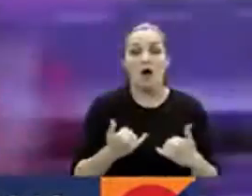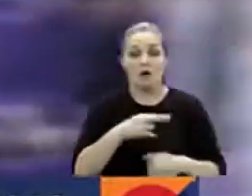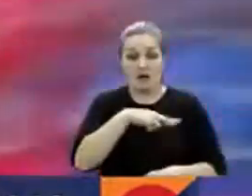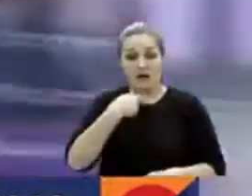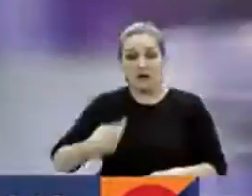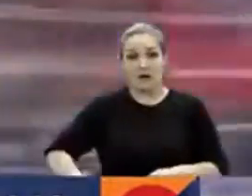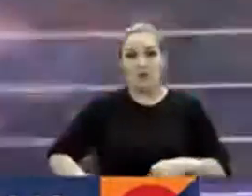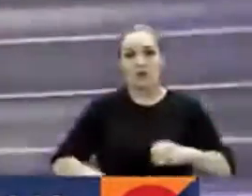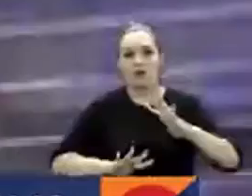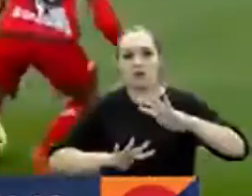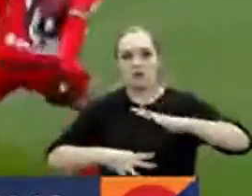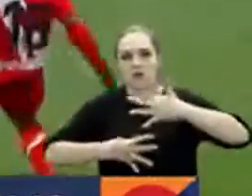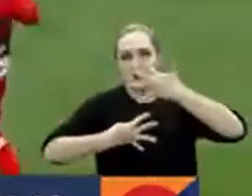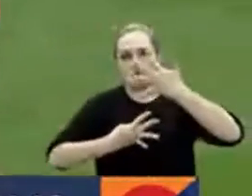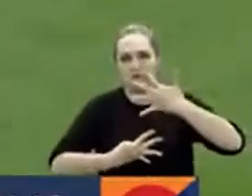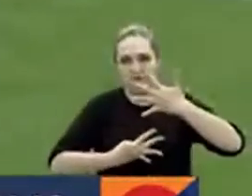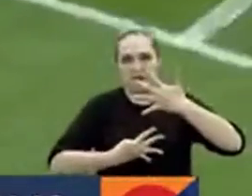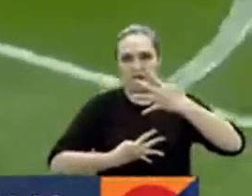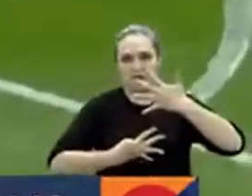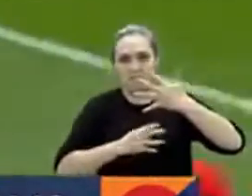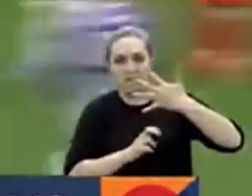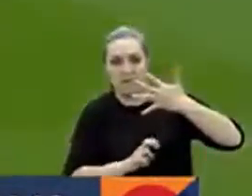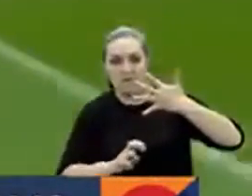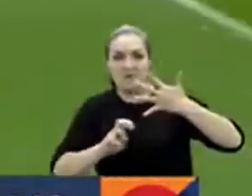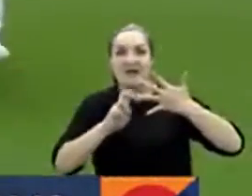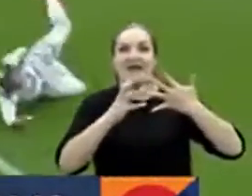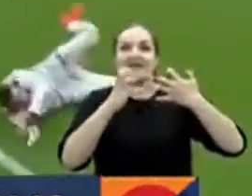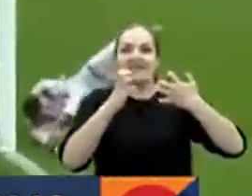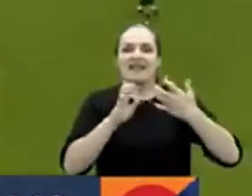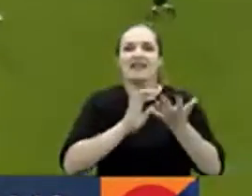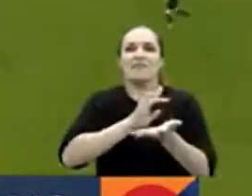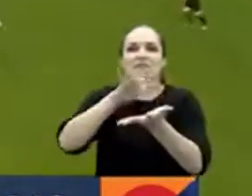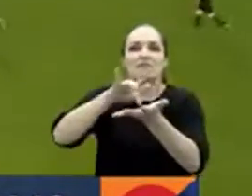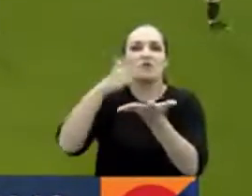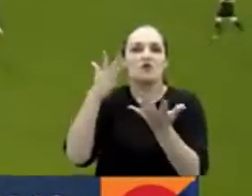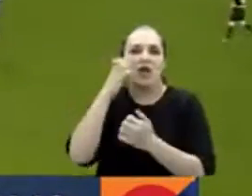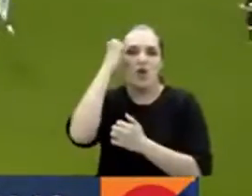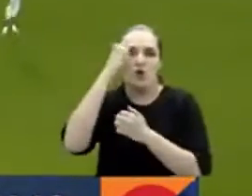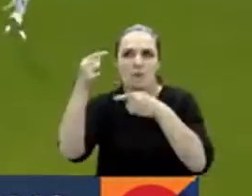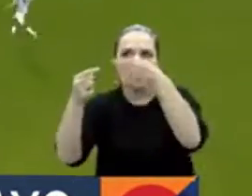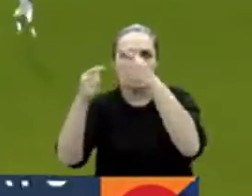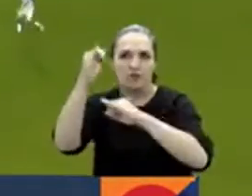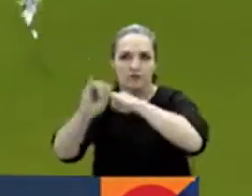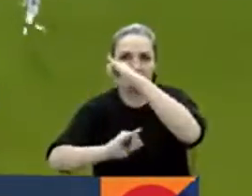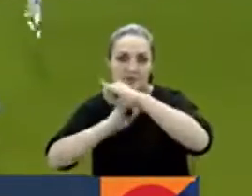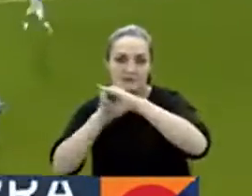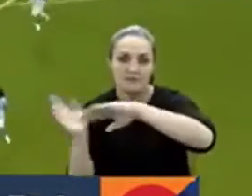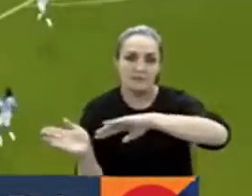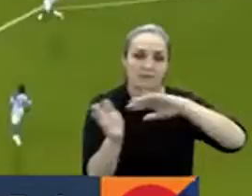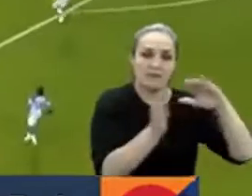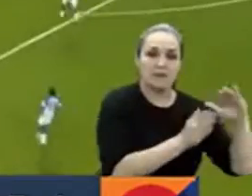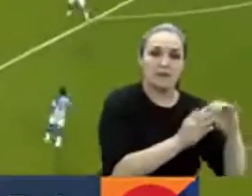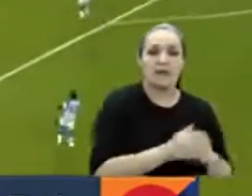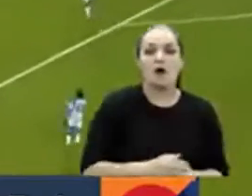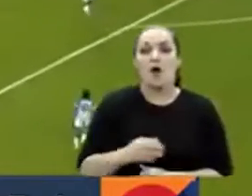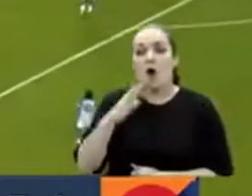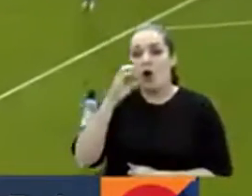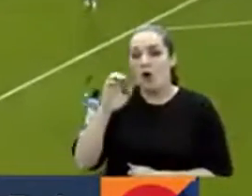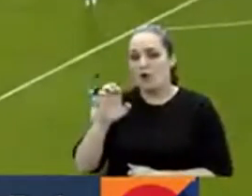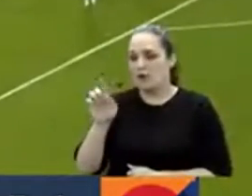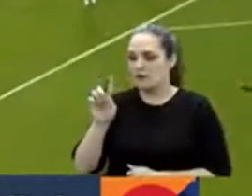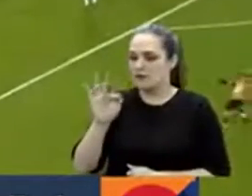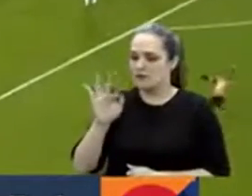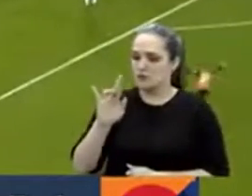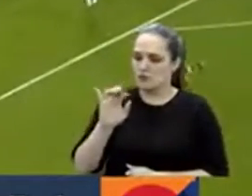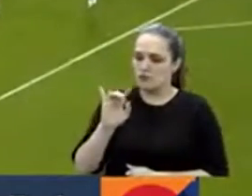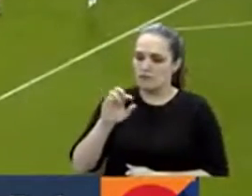26 puntos, a uno solo de posiciones para clasificar a torneos europeos. El colombiano Óscar Estupiñán anotó el tanto del empate del Hull City en la